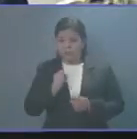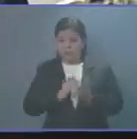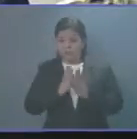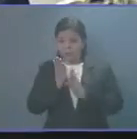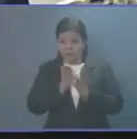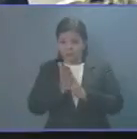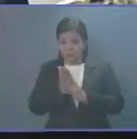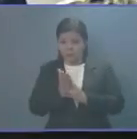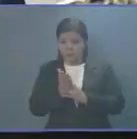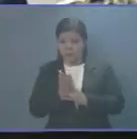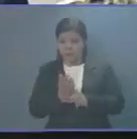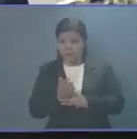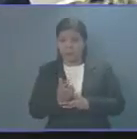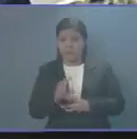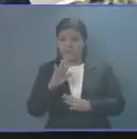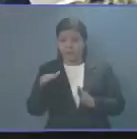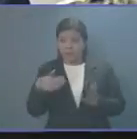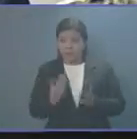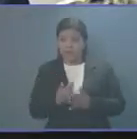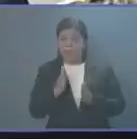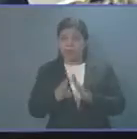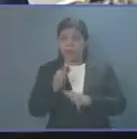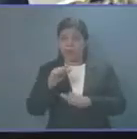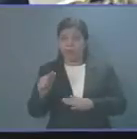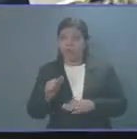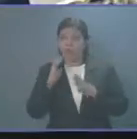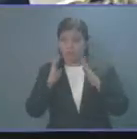transparencia en todos los órganos del Estado,